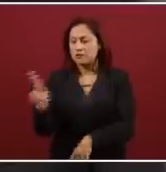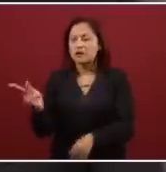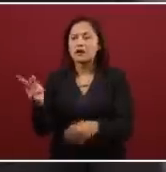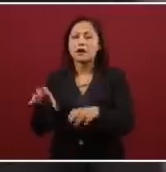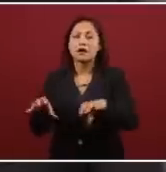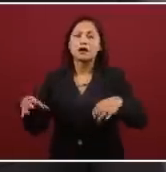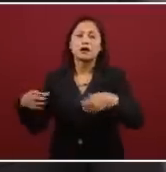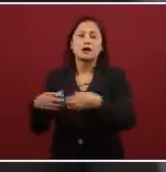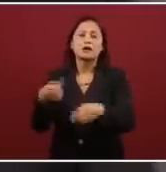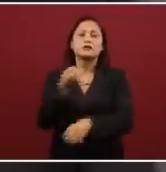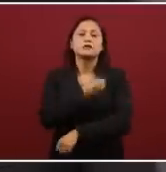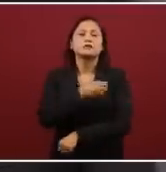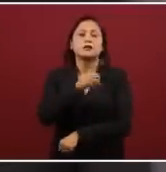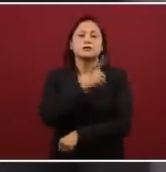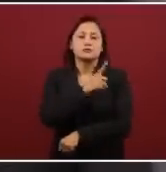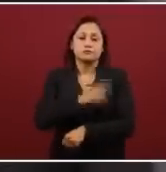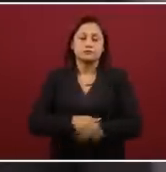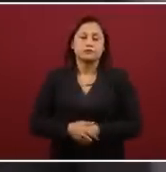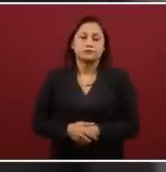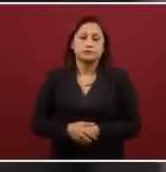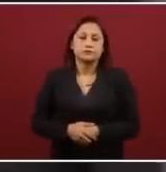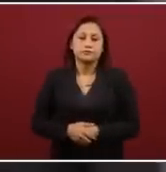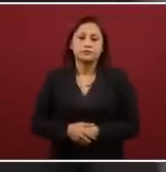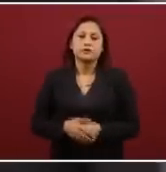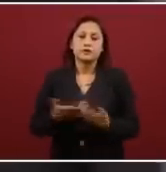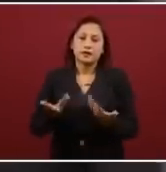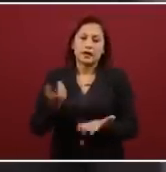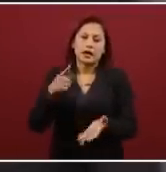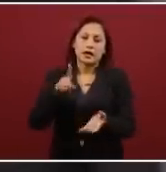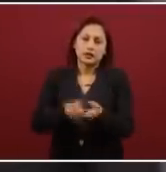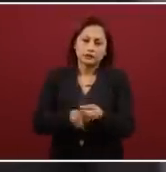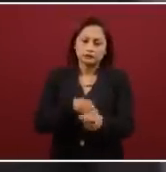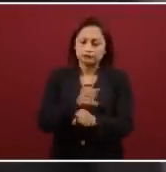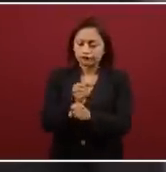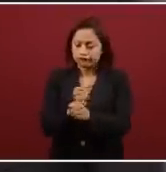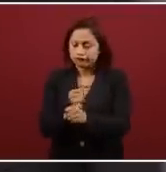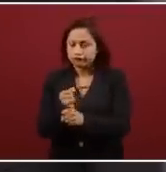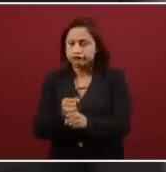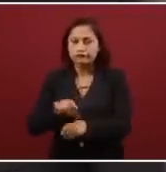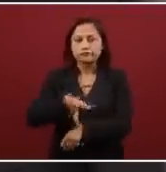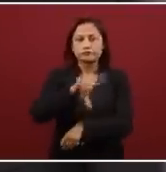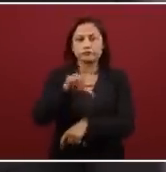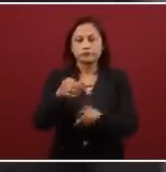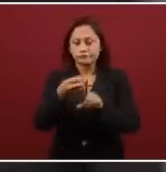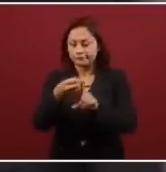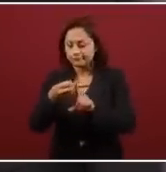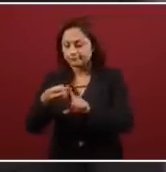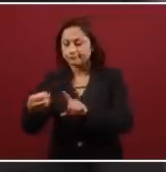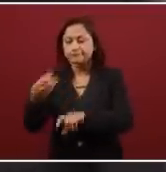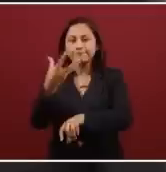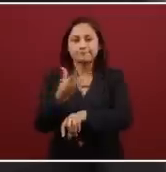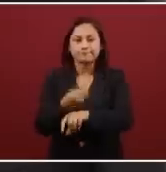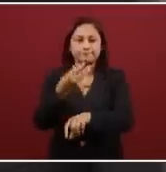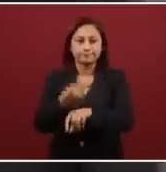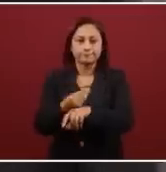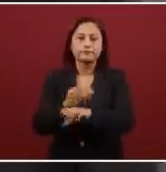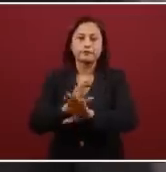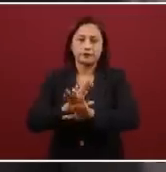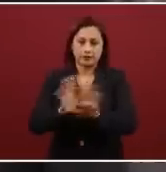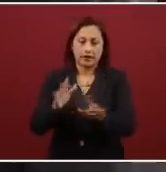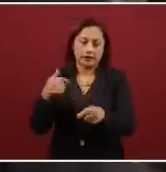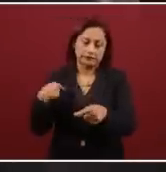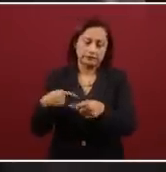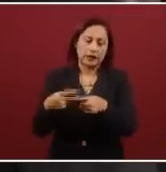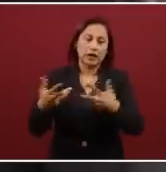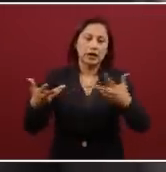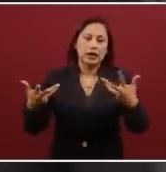es regularizar, ordenar. Esa labor la vamos a llevar a cabo. En salud